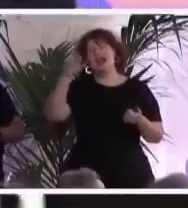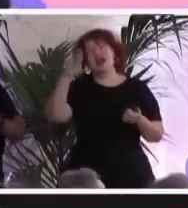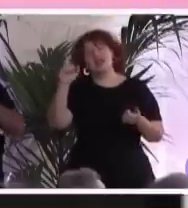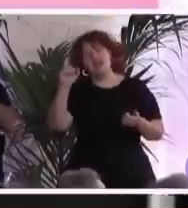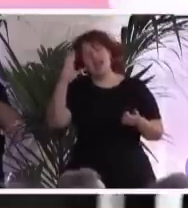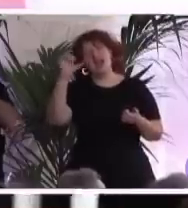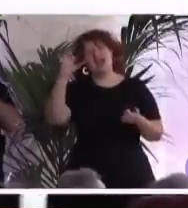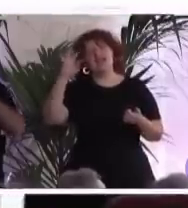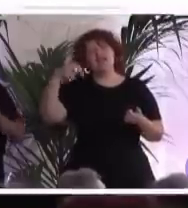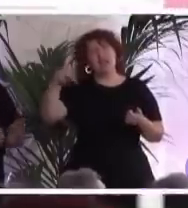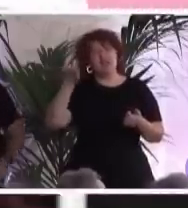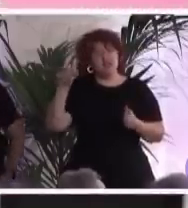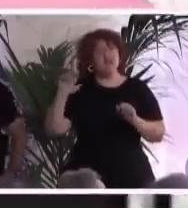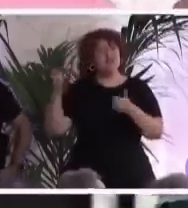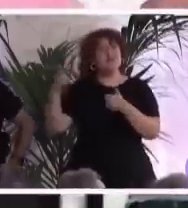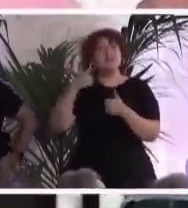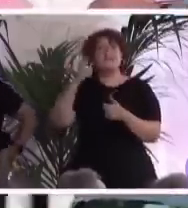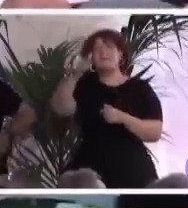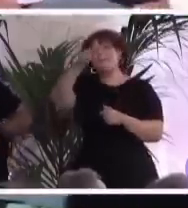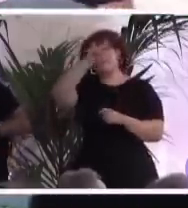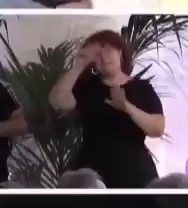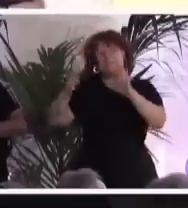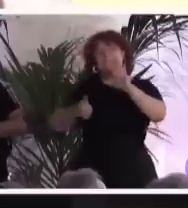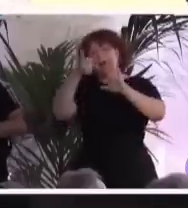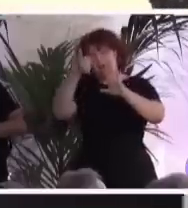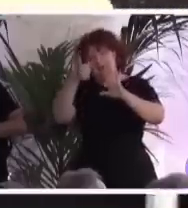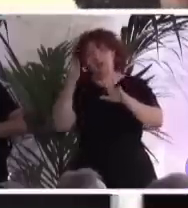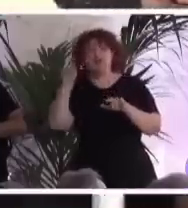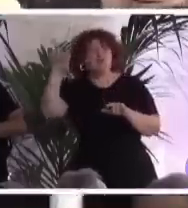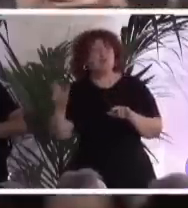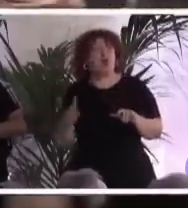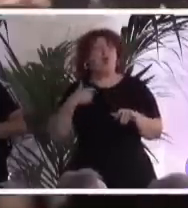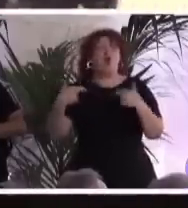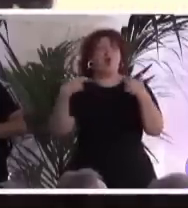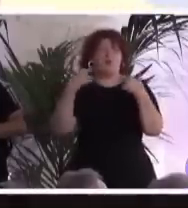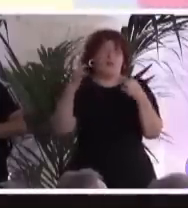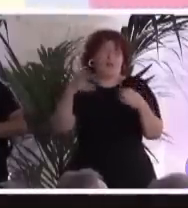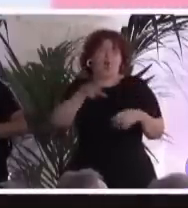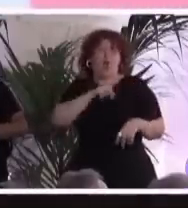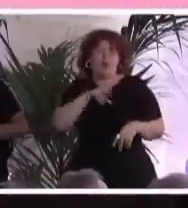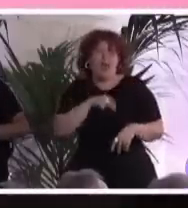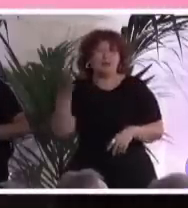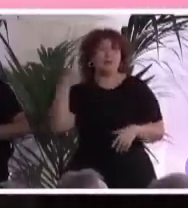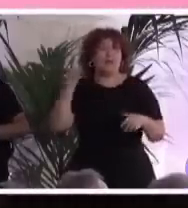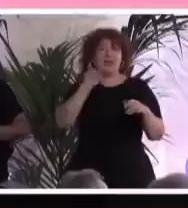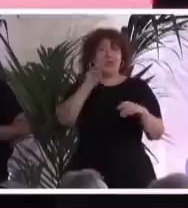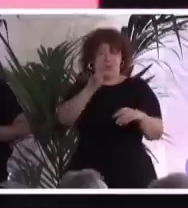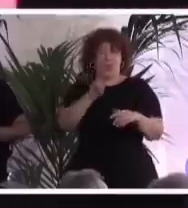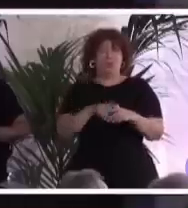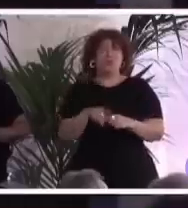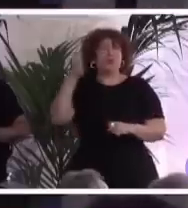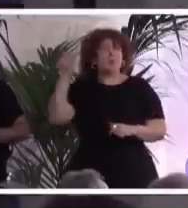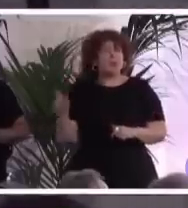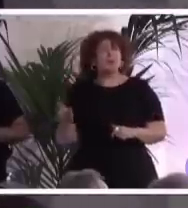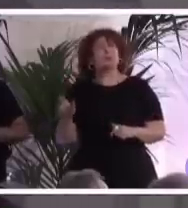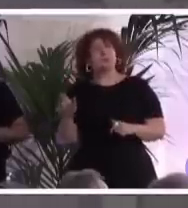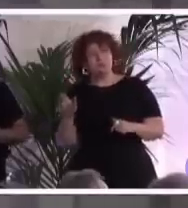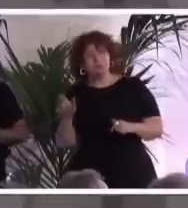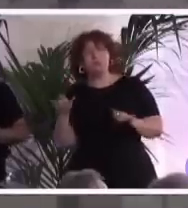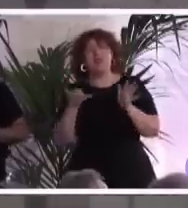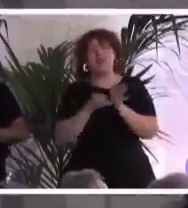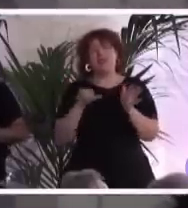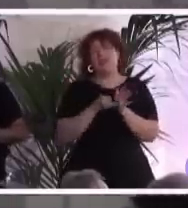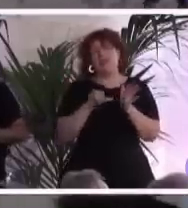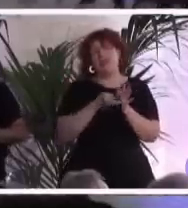es concejal de más Madrid Entonces era ya diputado de izquierda unida y era una persona muy cercana